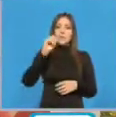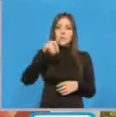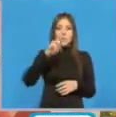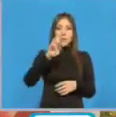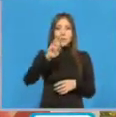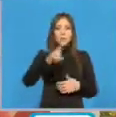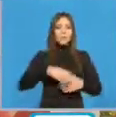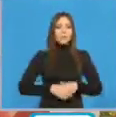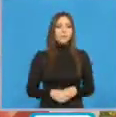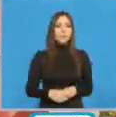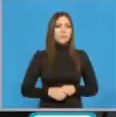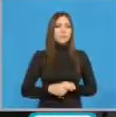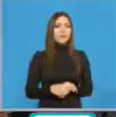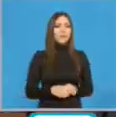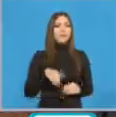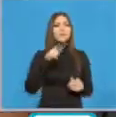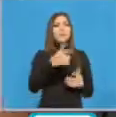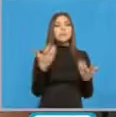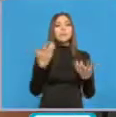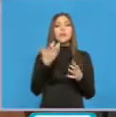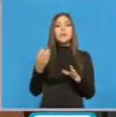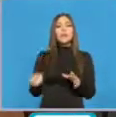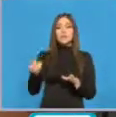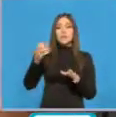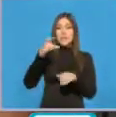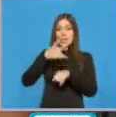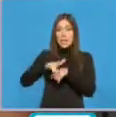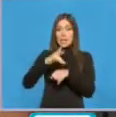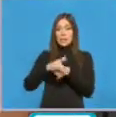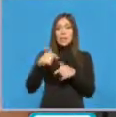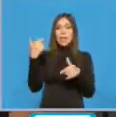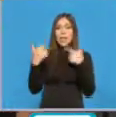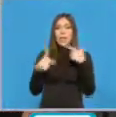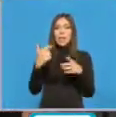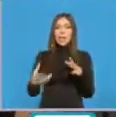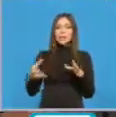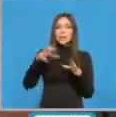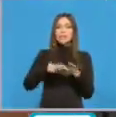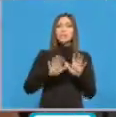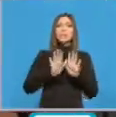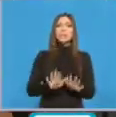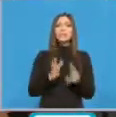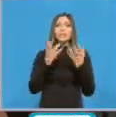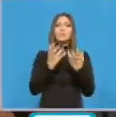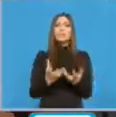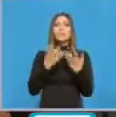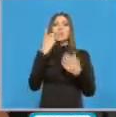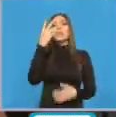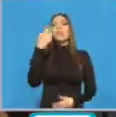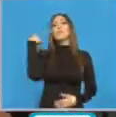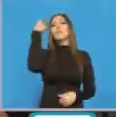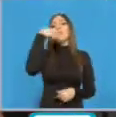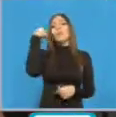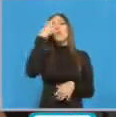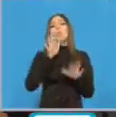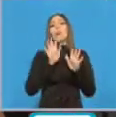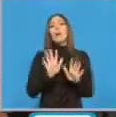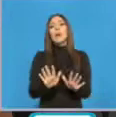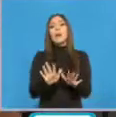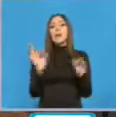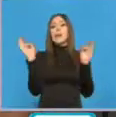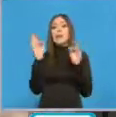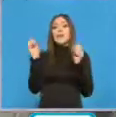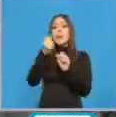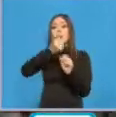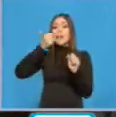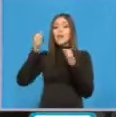hice fue macerarlo 2 horas en la leche. Ah. Temperatura ambiente para que comience. No y en Lili, el refri, no fuera en el del refri, refrigerador. fuera de. Muy bien.